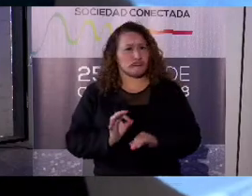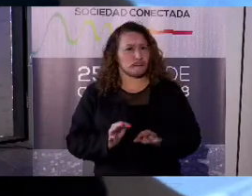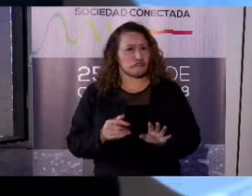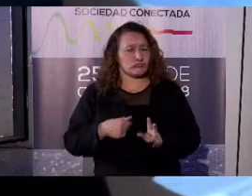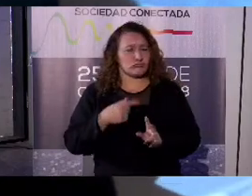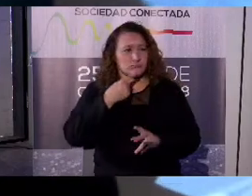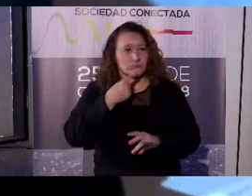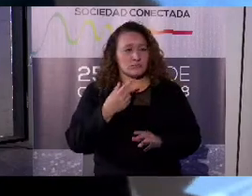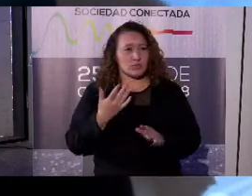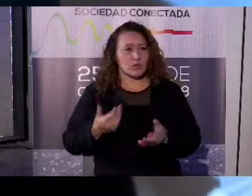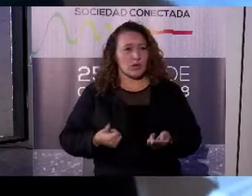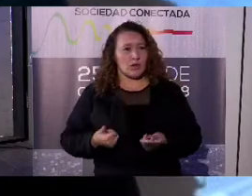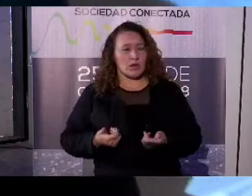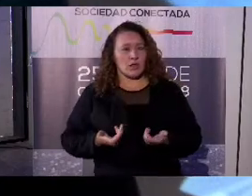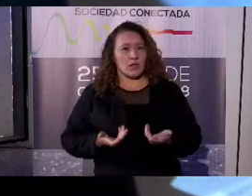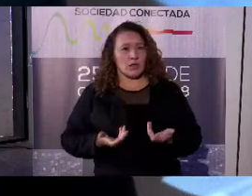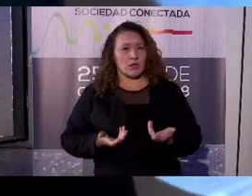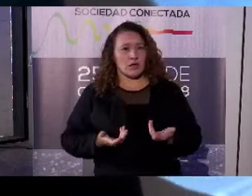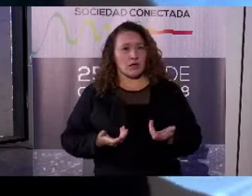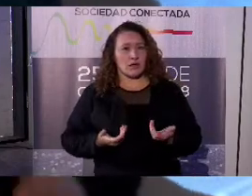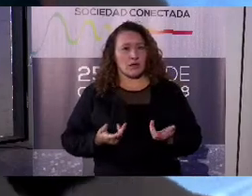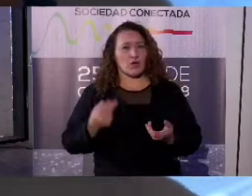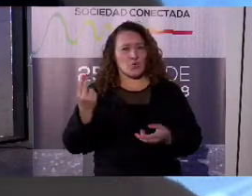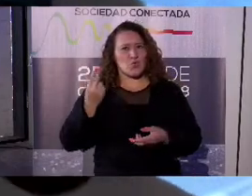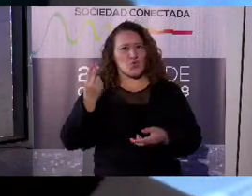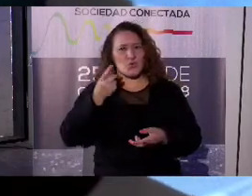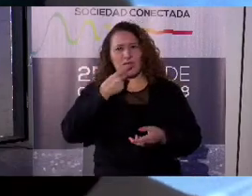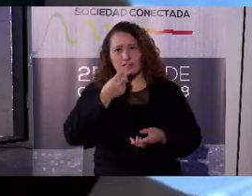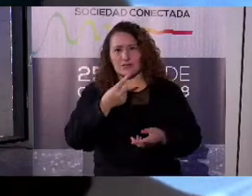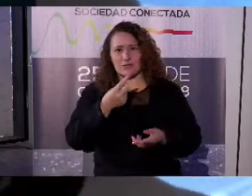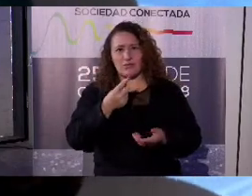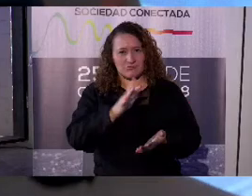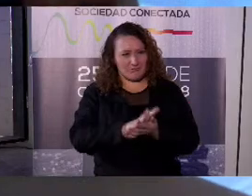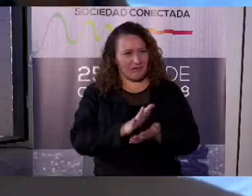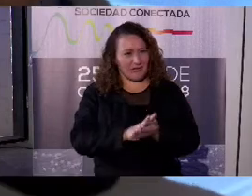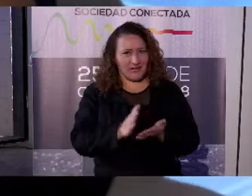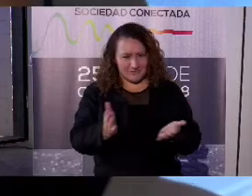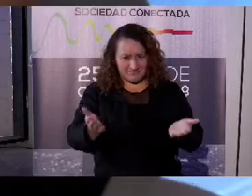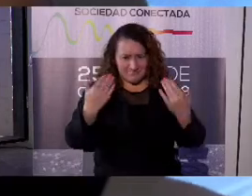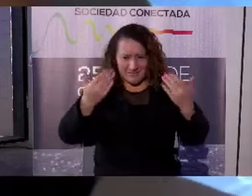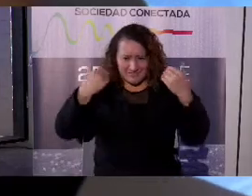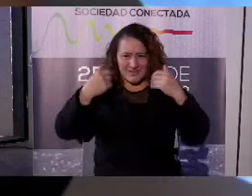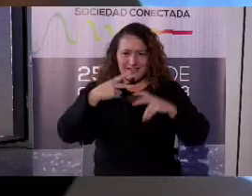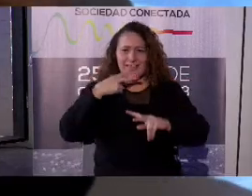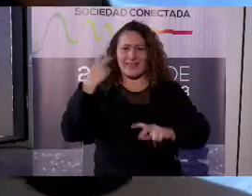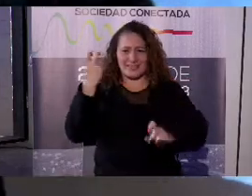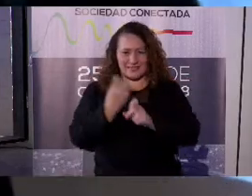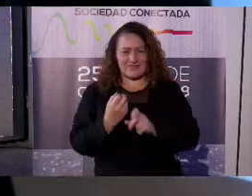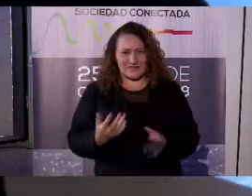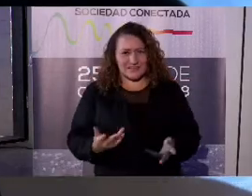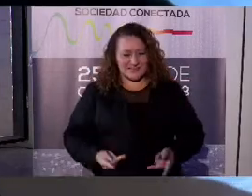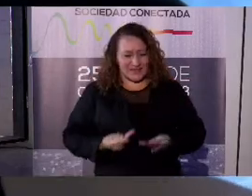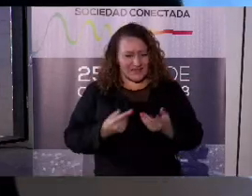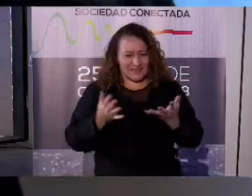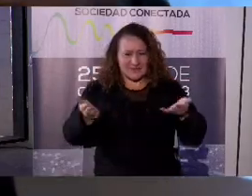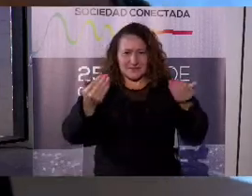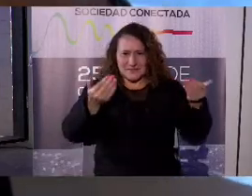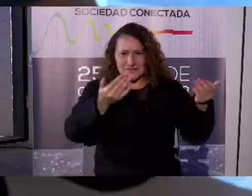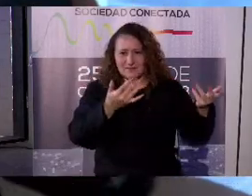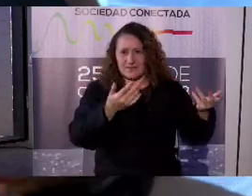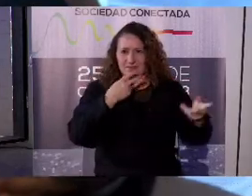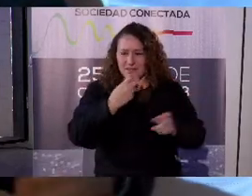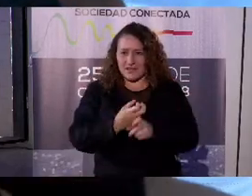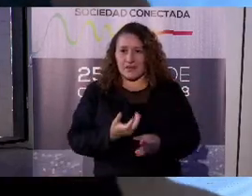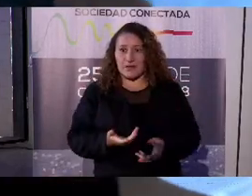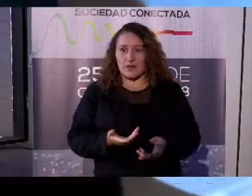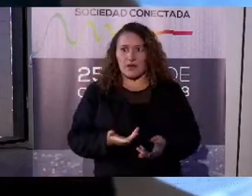siempre decimos en Uruguay compliquen la vida traigan cosas y no no no den por centado